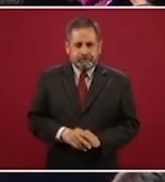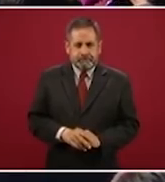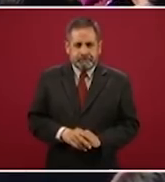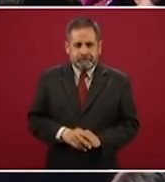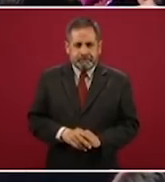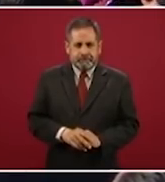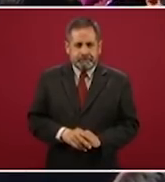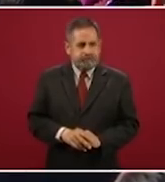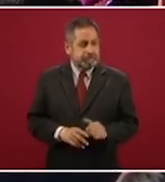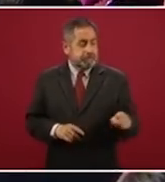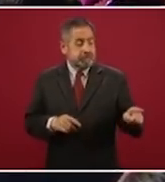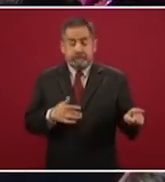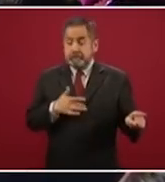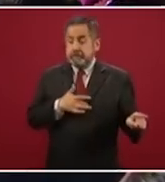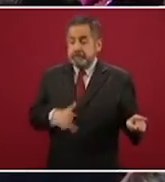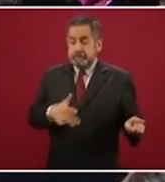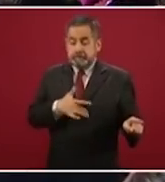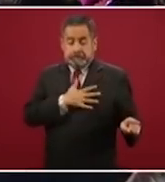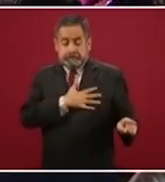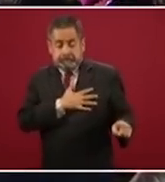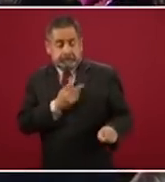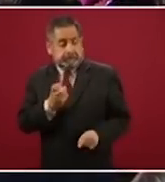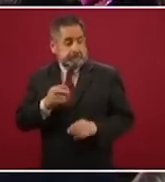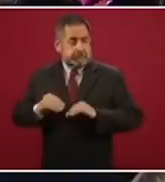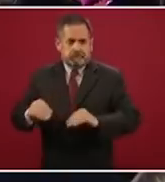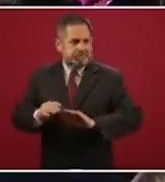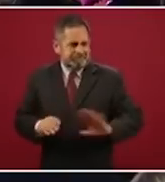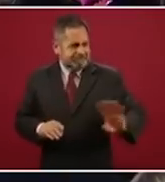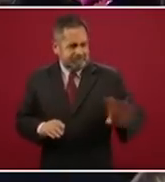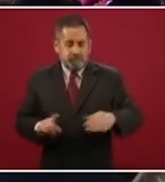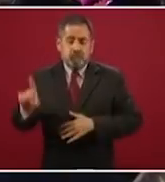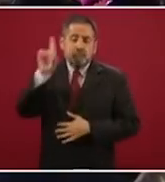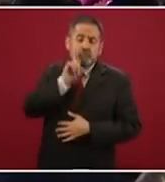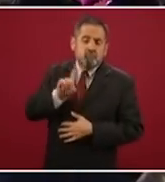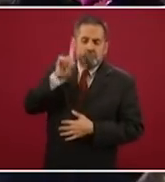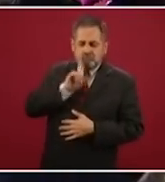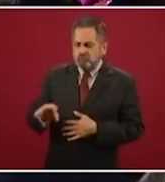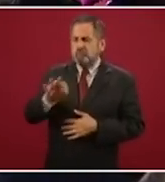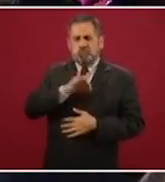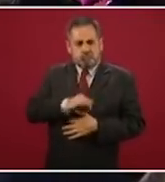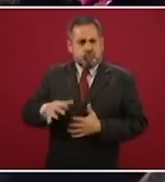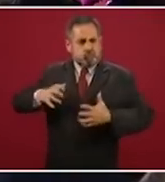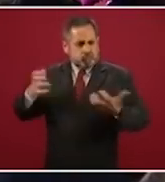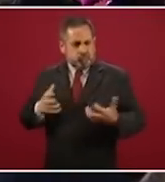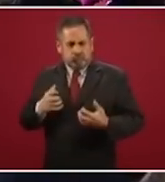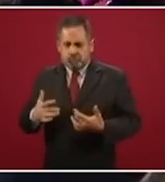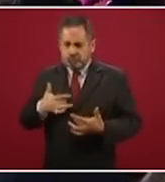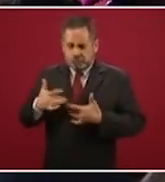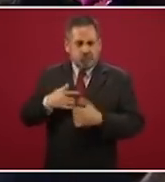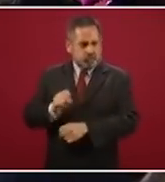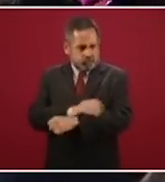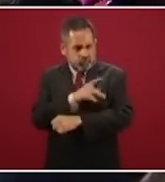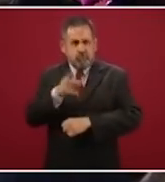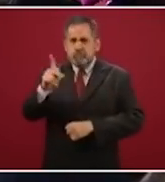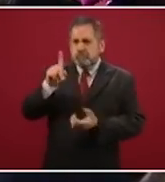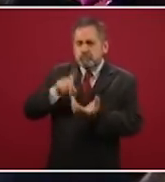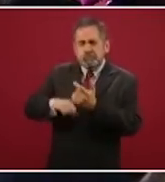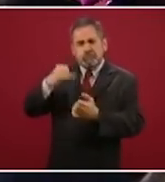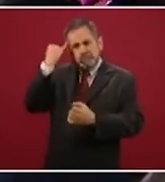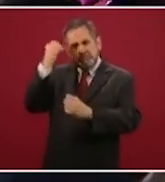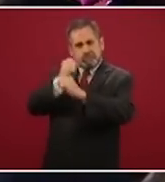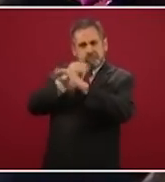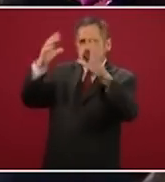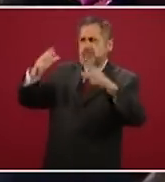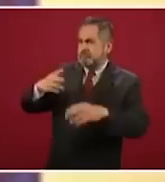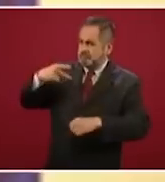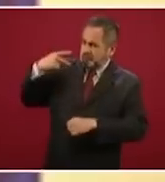el móvil de las acciones de las mujeres, que ellas son capaces de todos los entusiasmos y que los deseos de la gloria y de la libertad de la